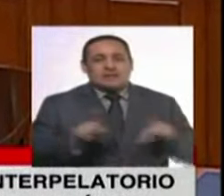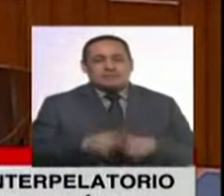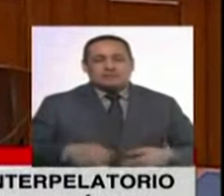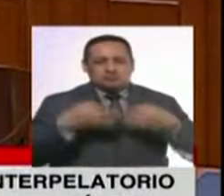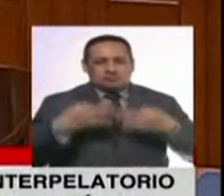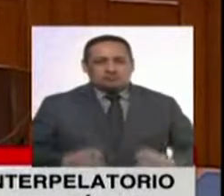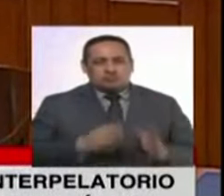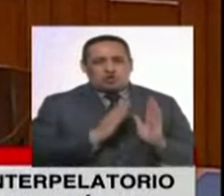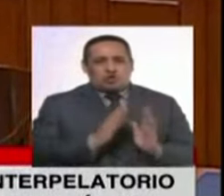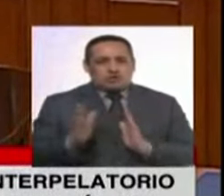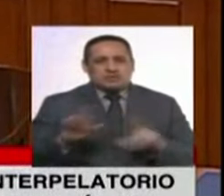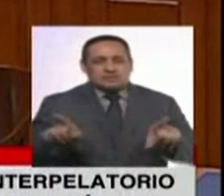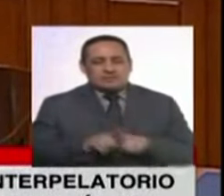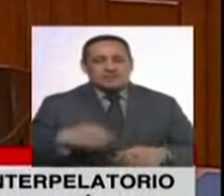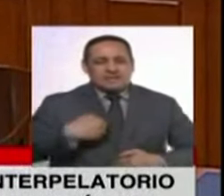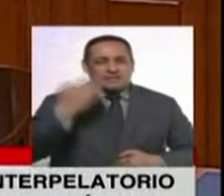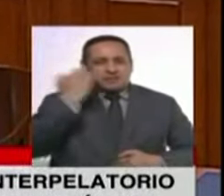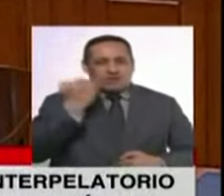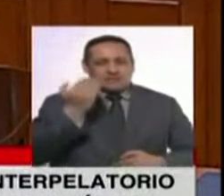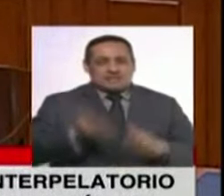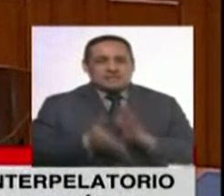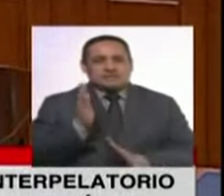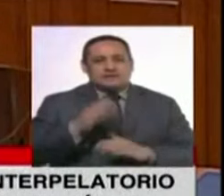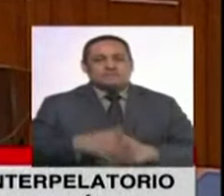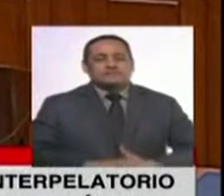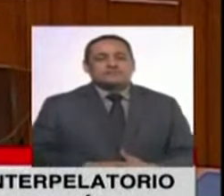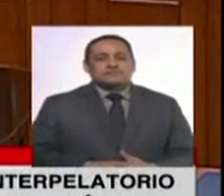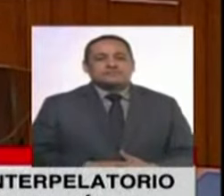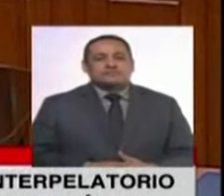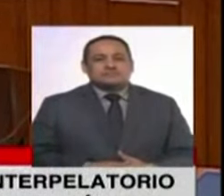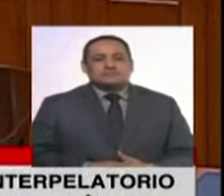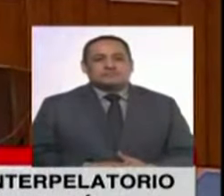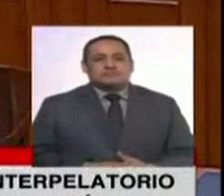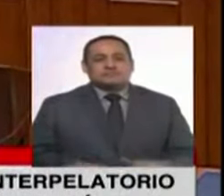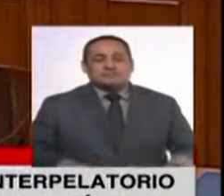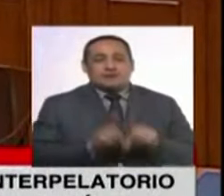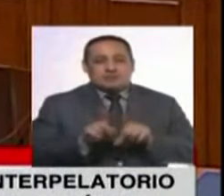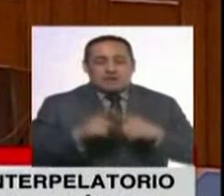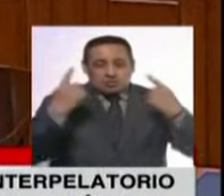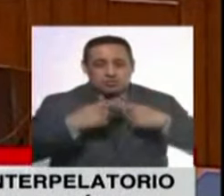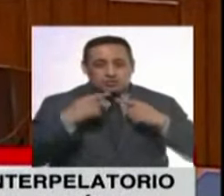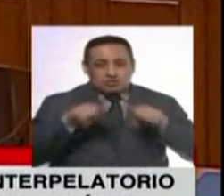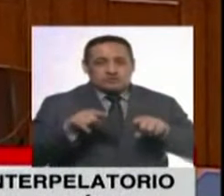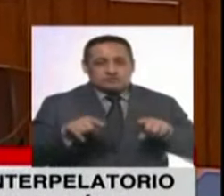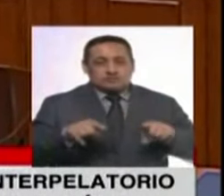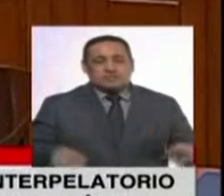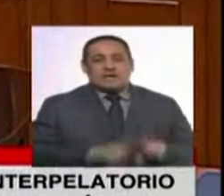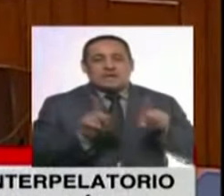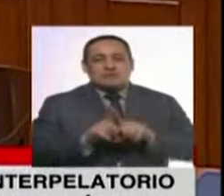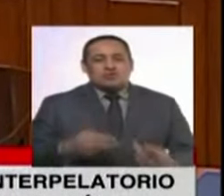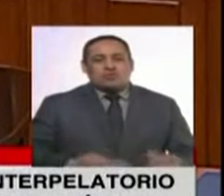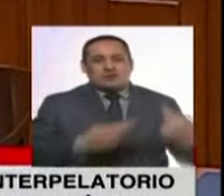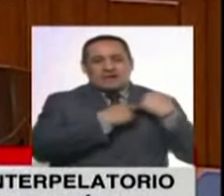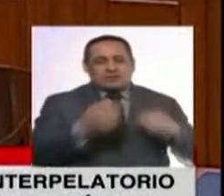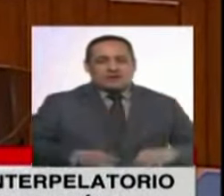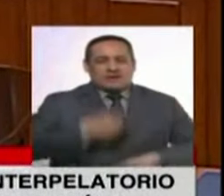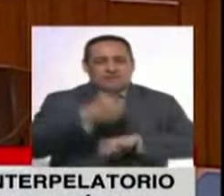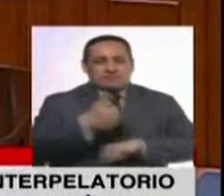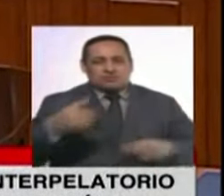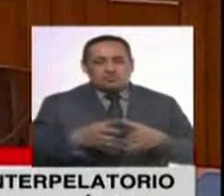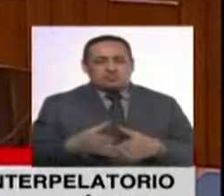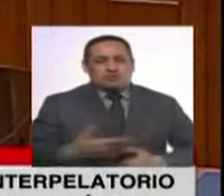escrito orden de antigüedad de saliente en concordancia con ello los cargos de jefe Estado Mayor